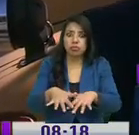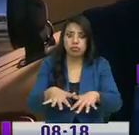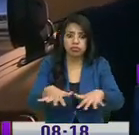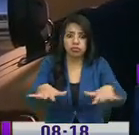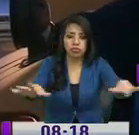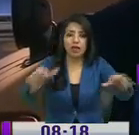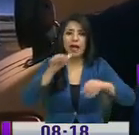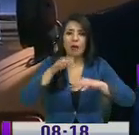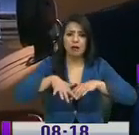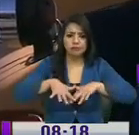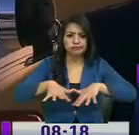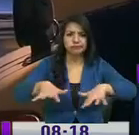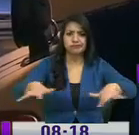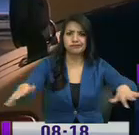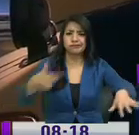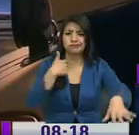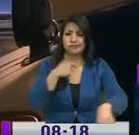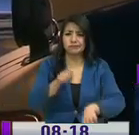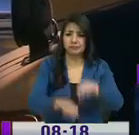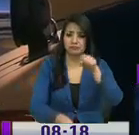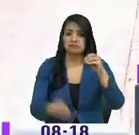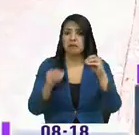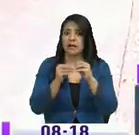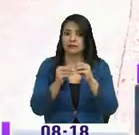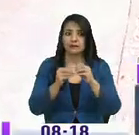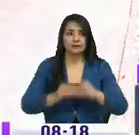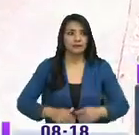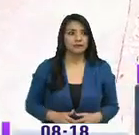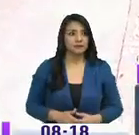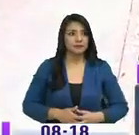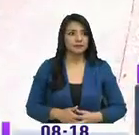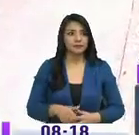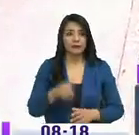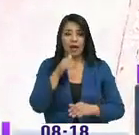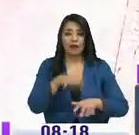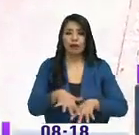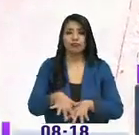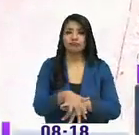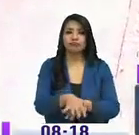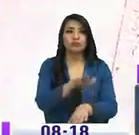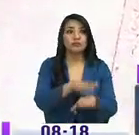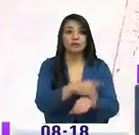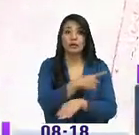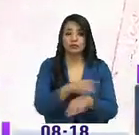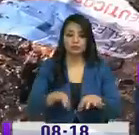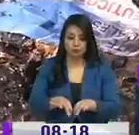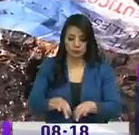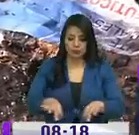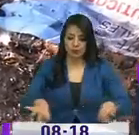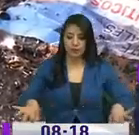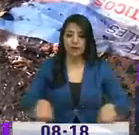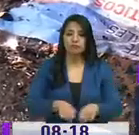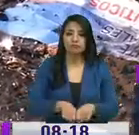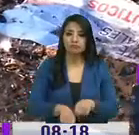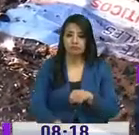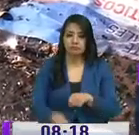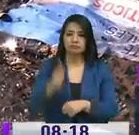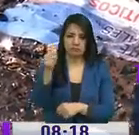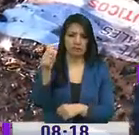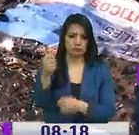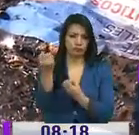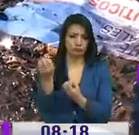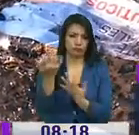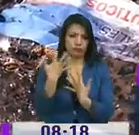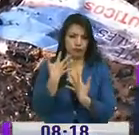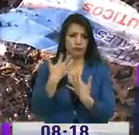está bastante más el incremento de agua. Esta fuga de agua es producto del daño en una tubería, según varias versiones de los